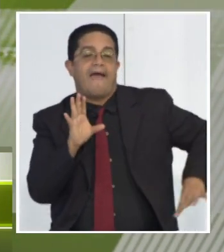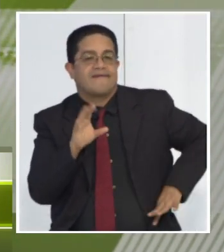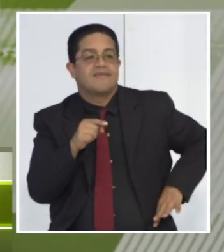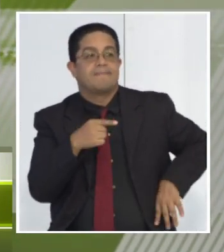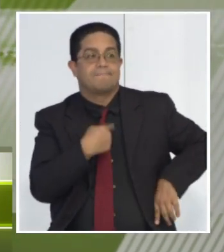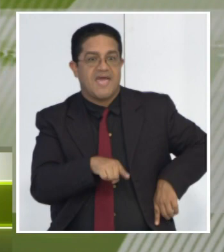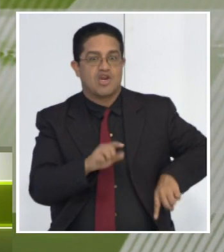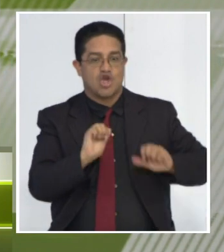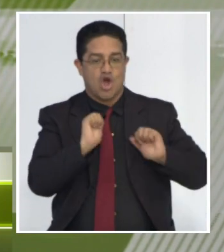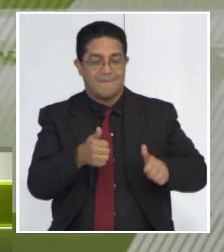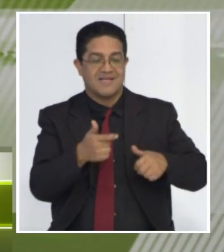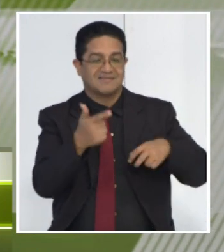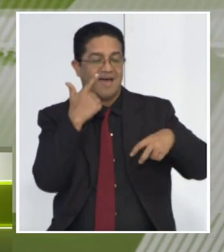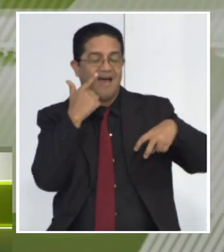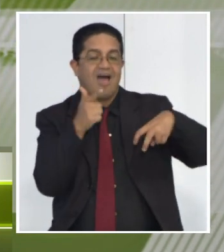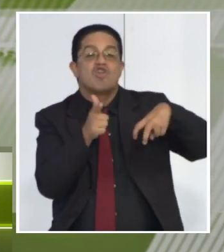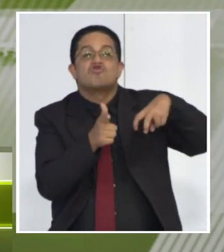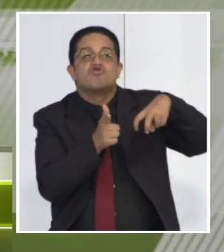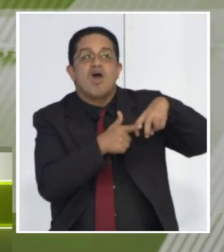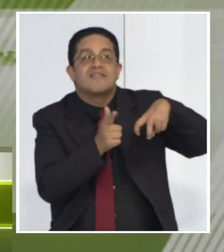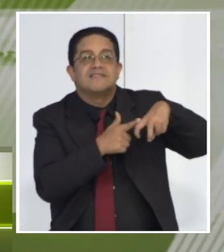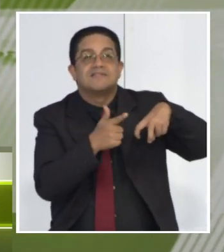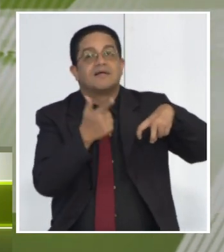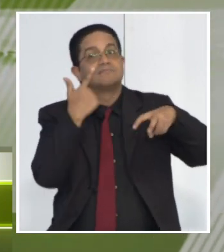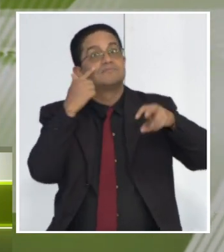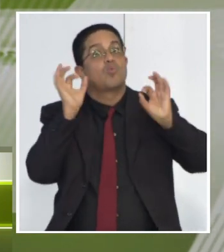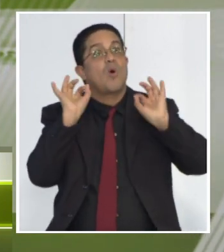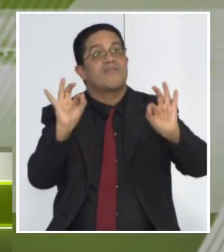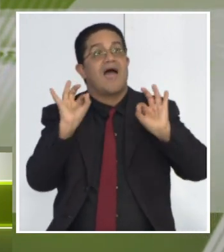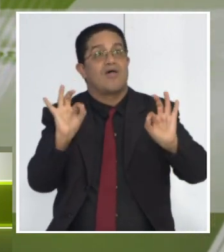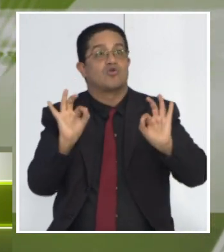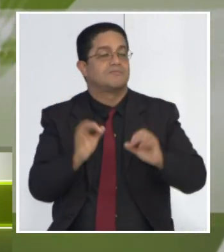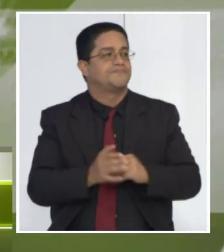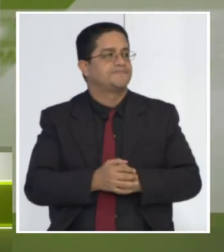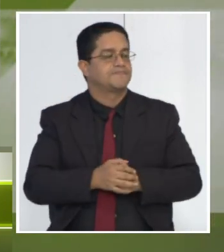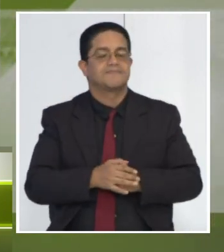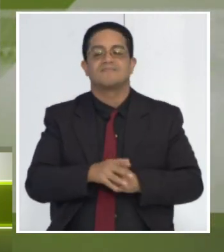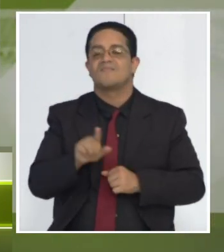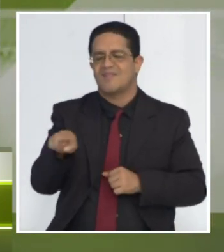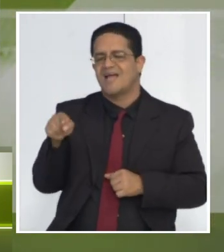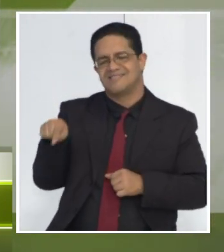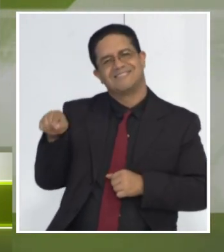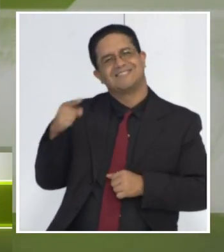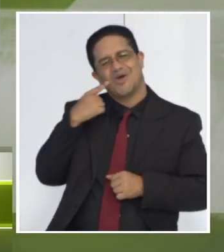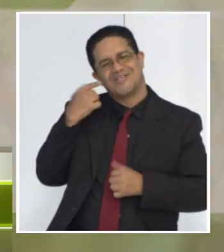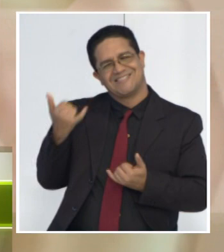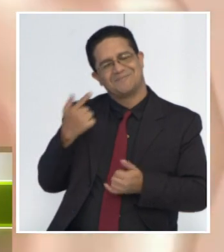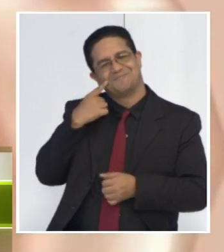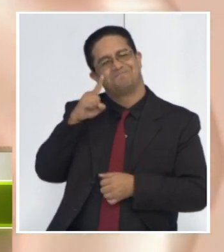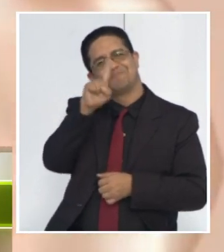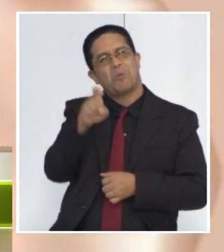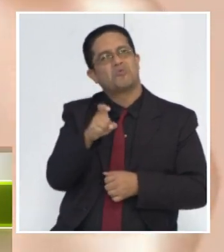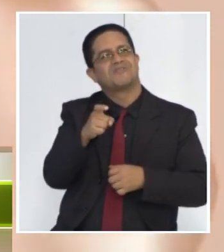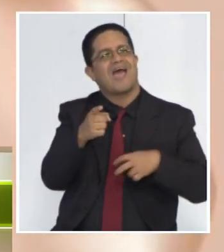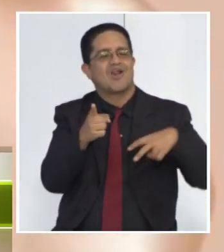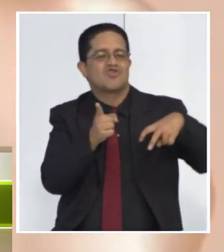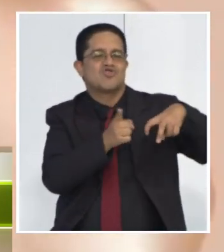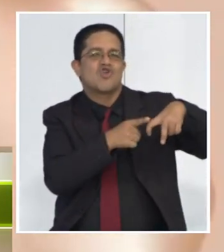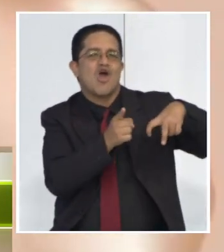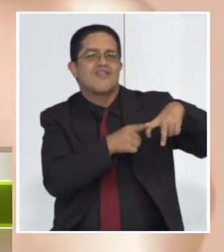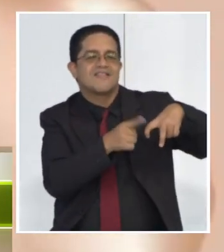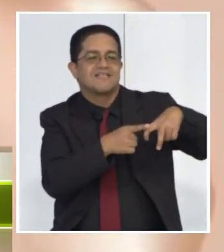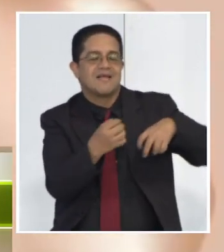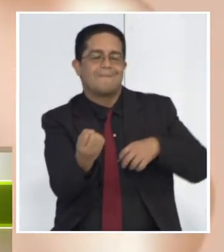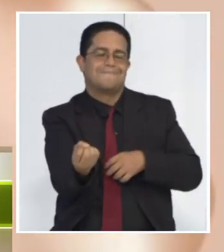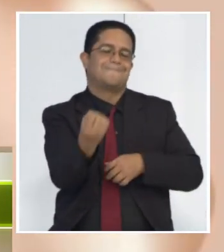molestia en el muslo o en la rodilla, ojo con la cadera, pídele a su Bueno, médico que se la justamente examine. Bárbara nos escribió sobre la rodilla. Usted diciendo rodilla, nos llegó un